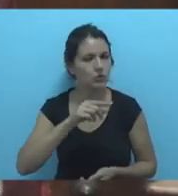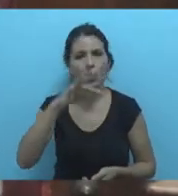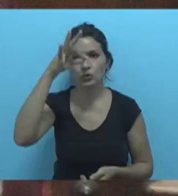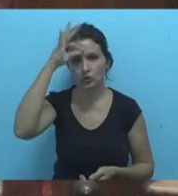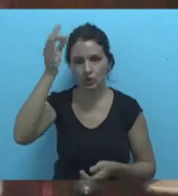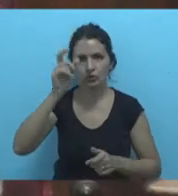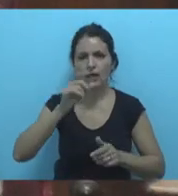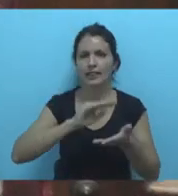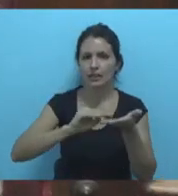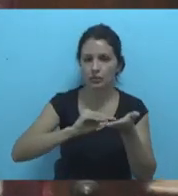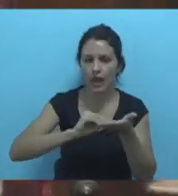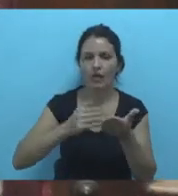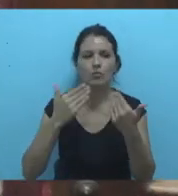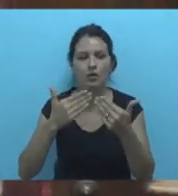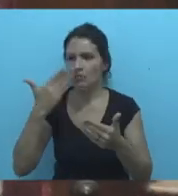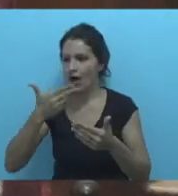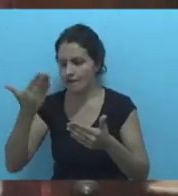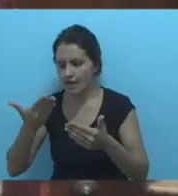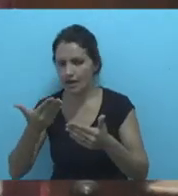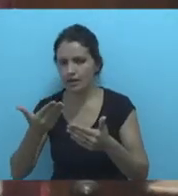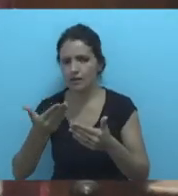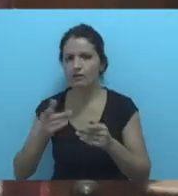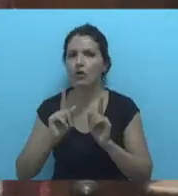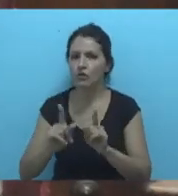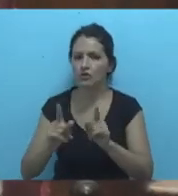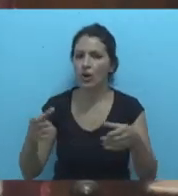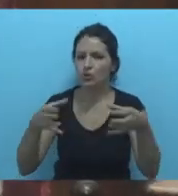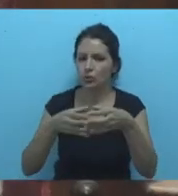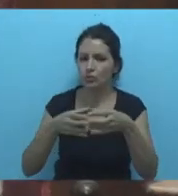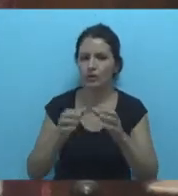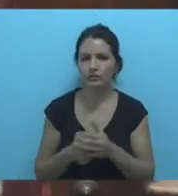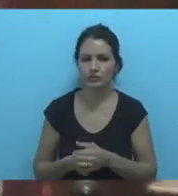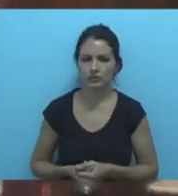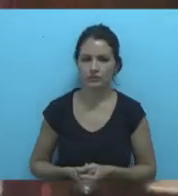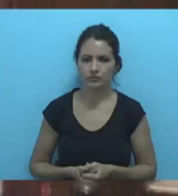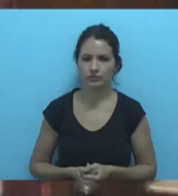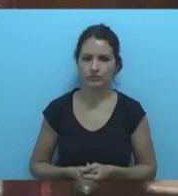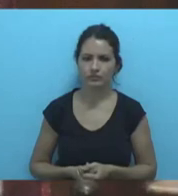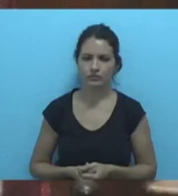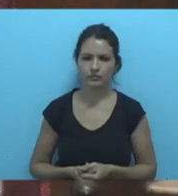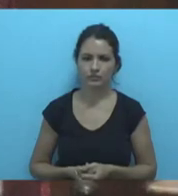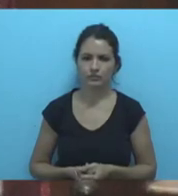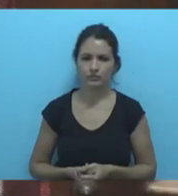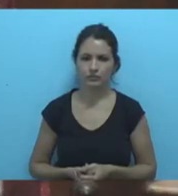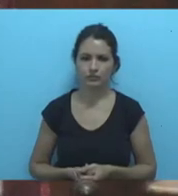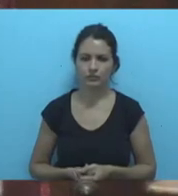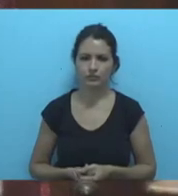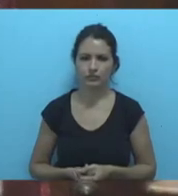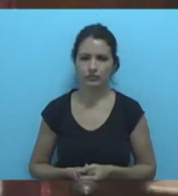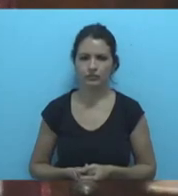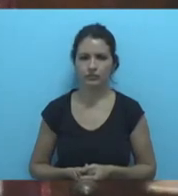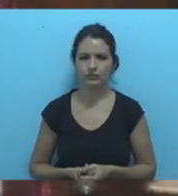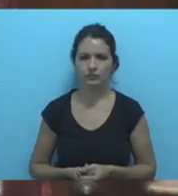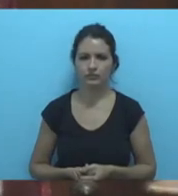integrantes, que podamos hablar en la voluntad de los 50 legisladores y no que por ahí tengamos algún tipo de disidencia, porque la verdad que hemos tratado de